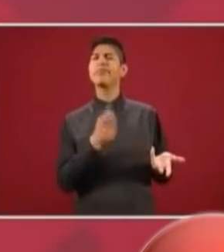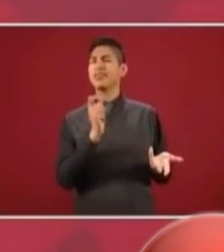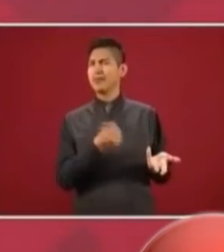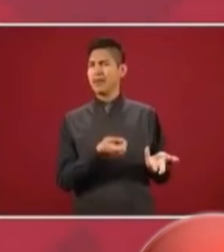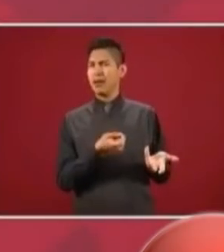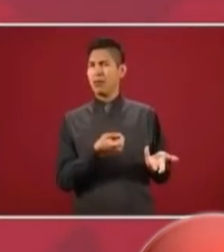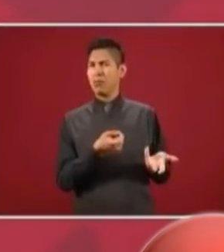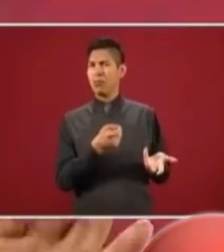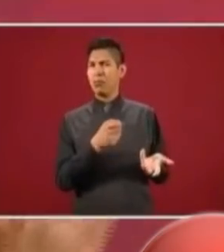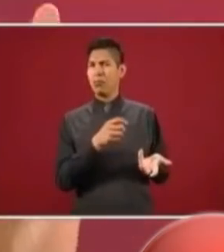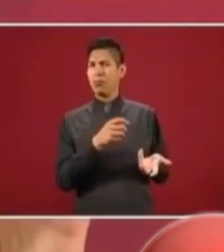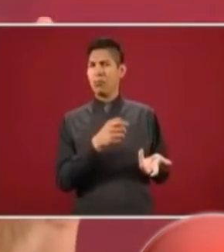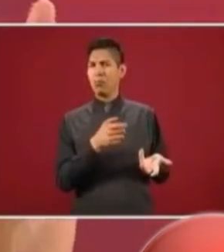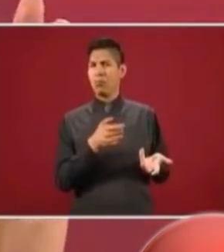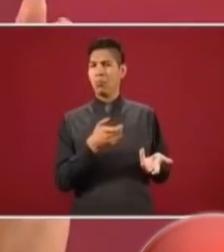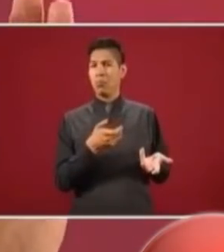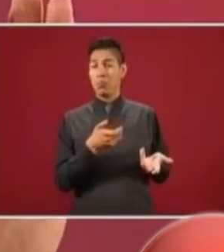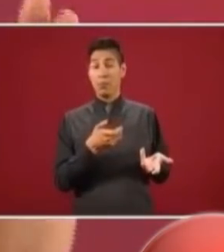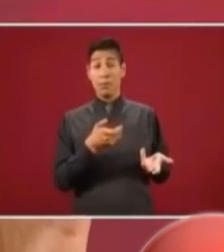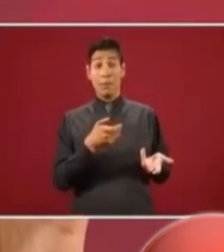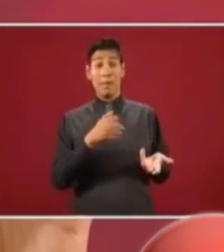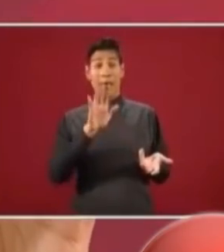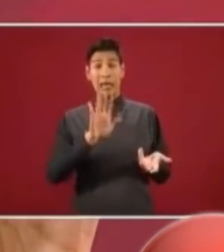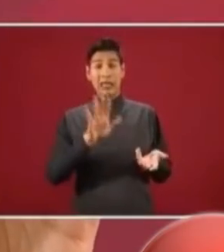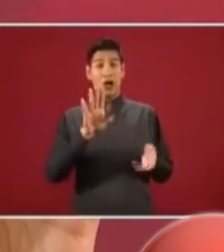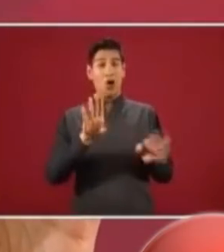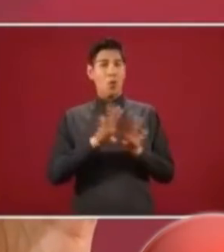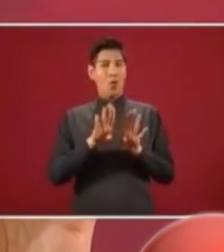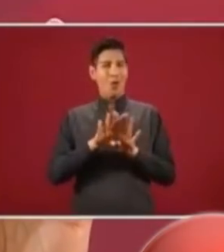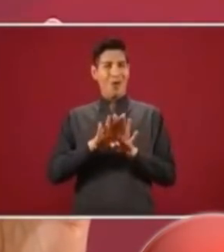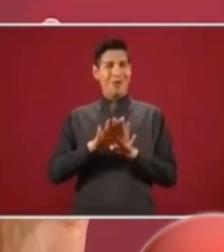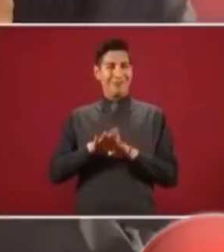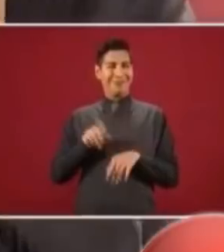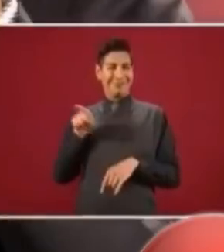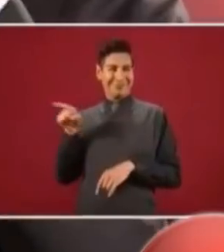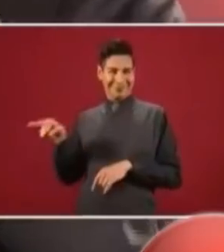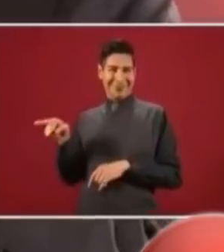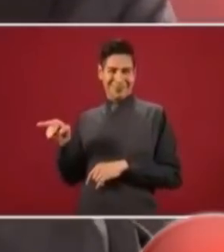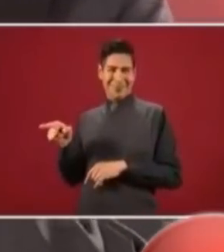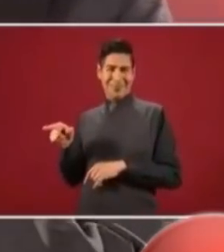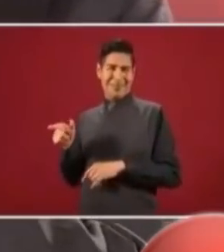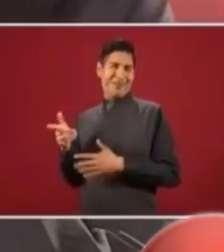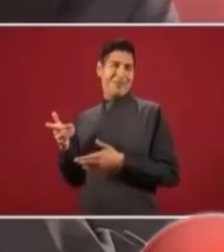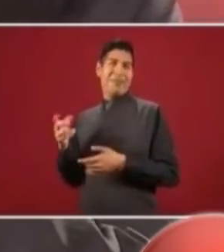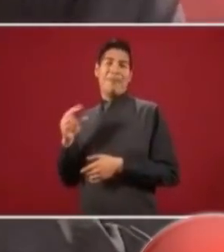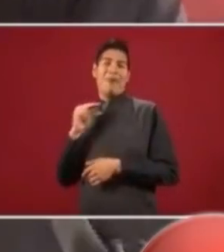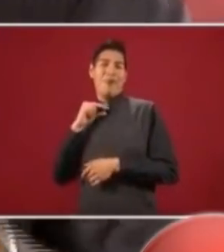peso a la delincuencia de cuello blanco que a la delincuencia